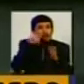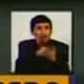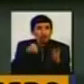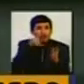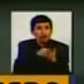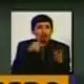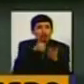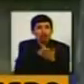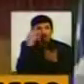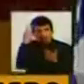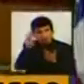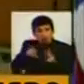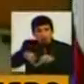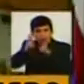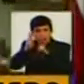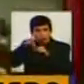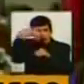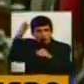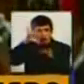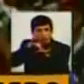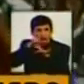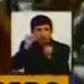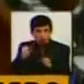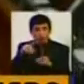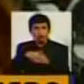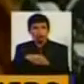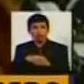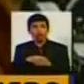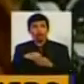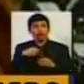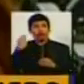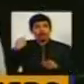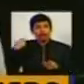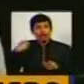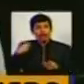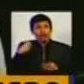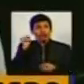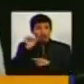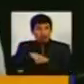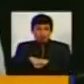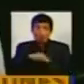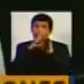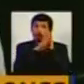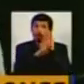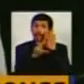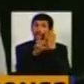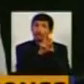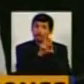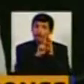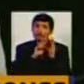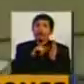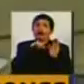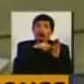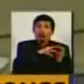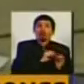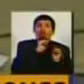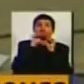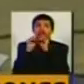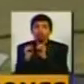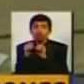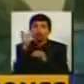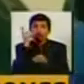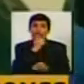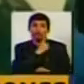por ejercer su derecho a voto fuera del país. Al menos el Senado ya aprobó el proyecto de ley para cambiar su situación y ahora pasará a la